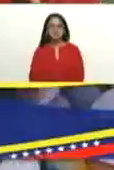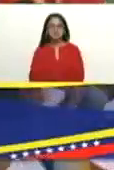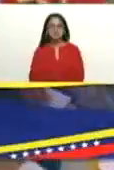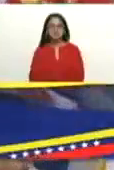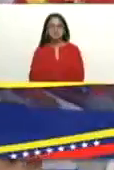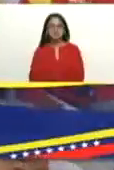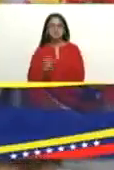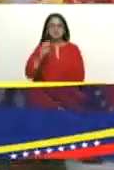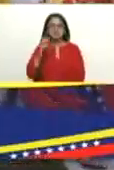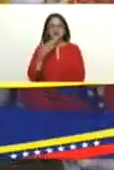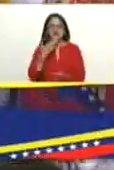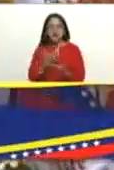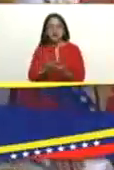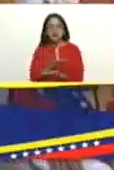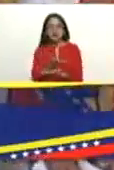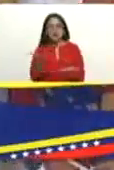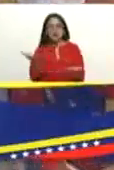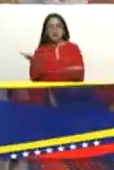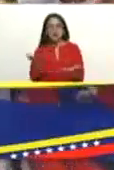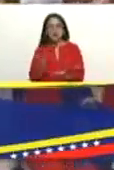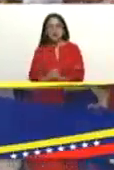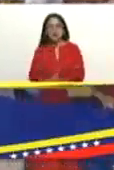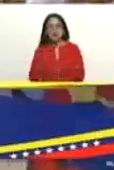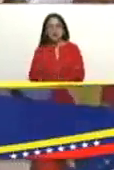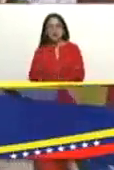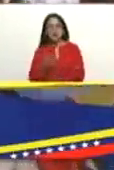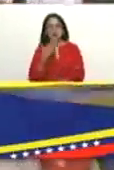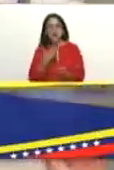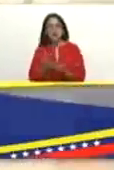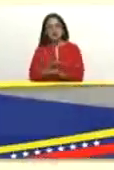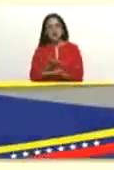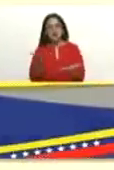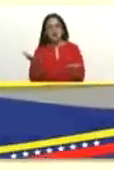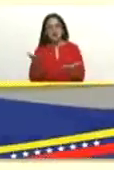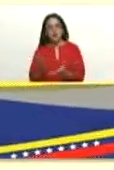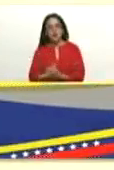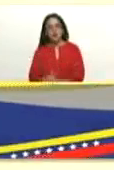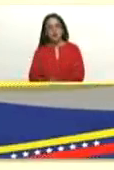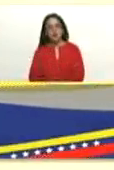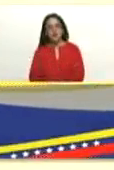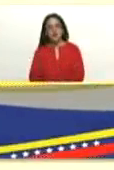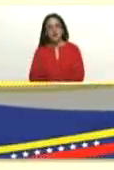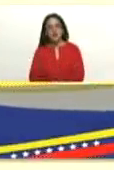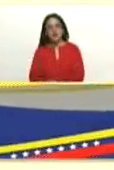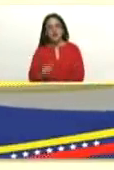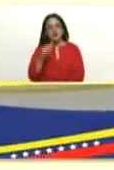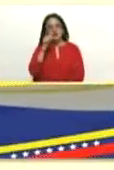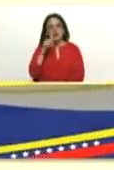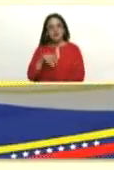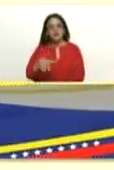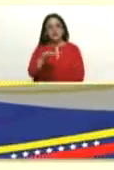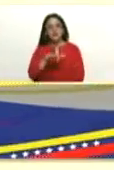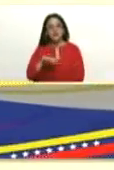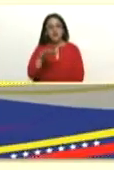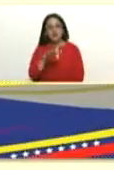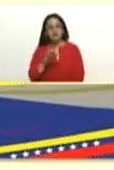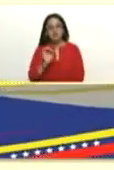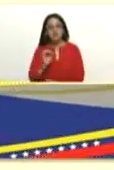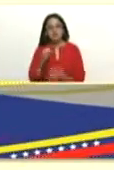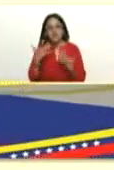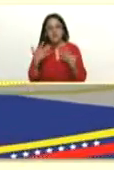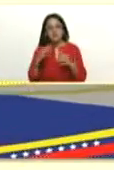Bueno, gracias a ustedes, Francis. Gracias a ustedes y al poder popular. Mientras